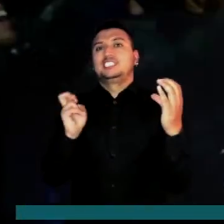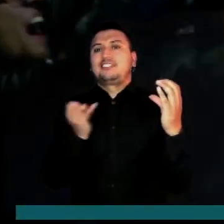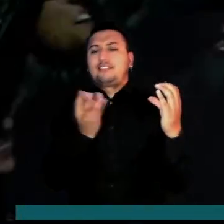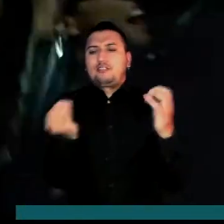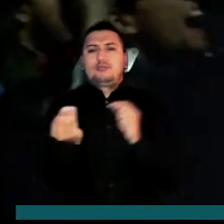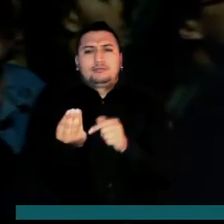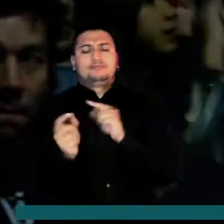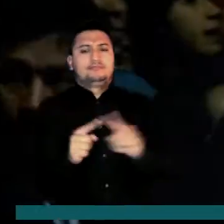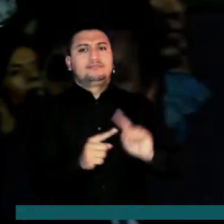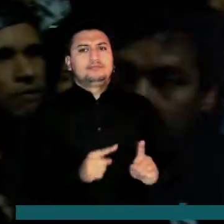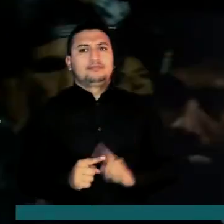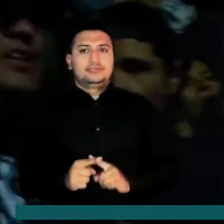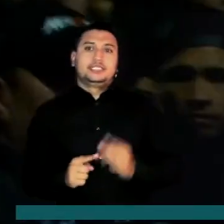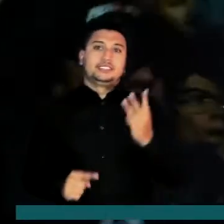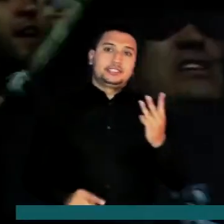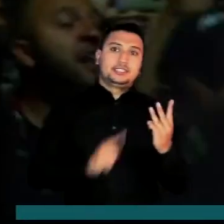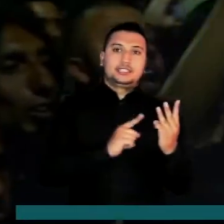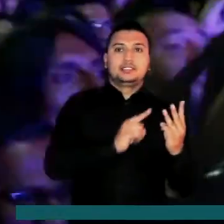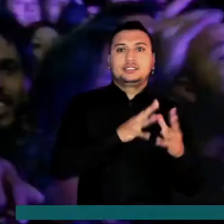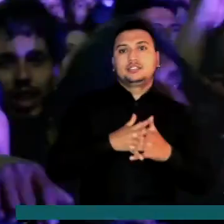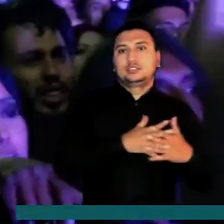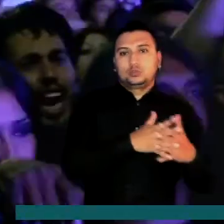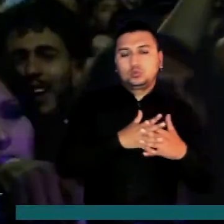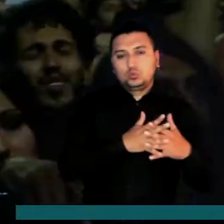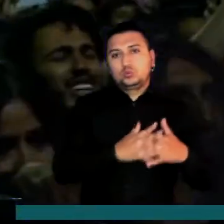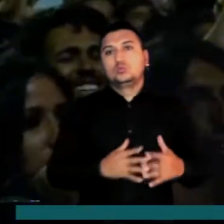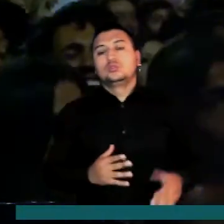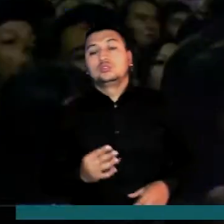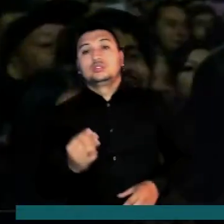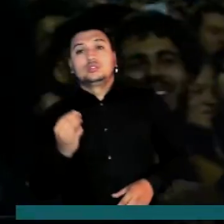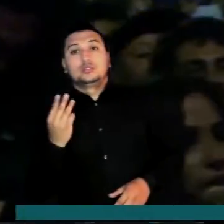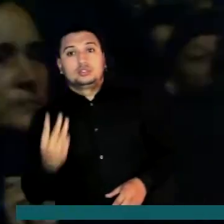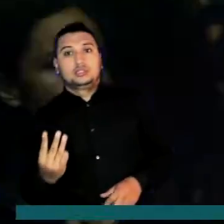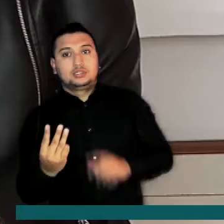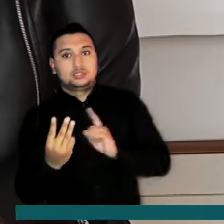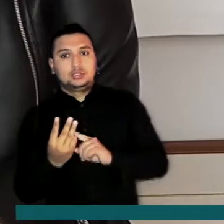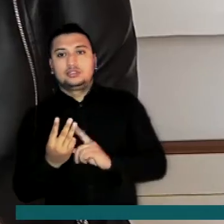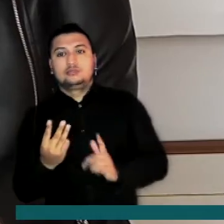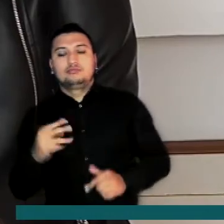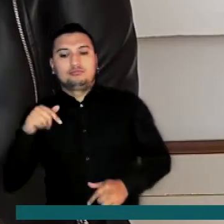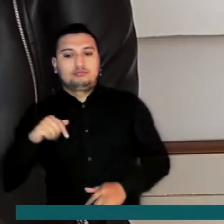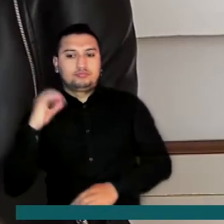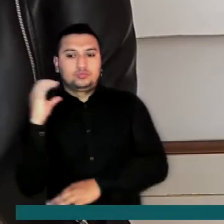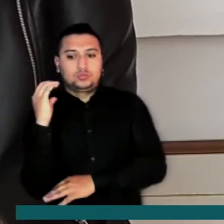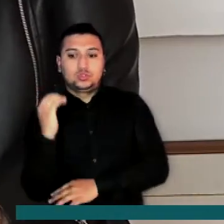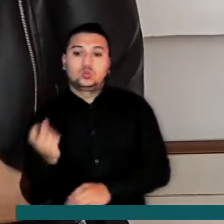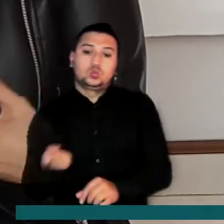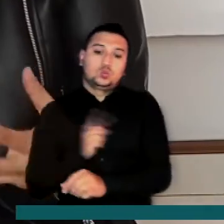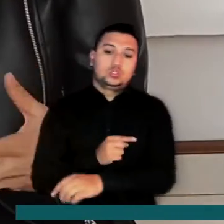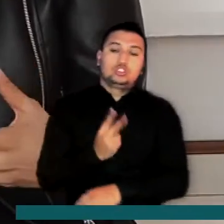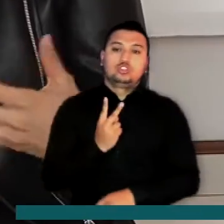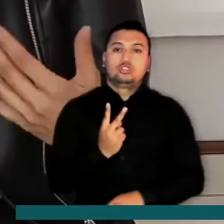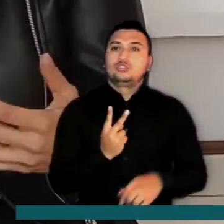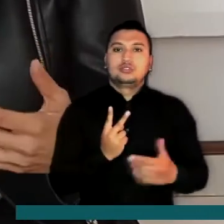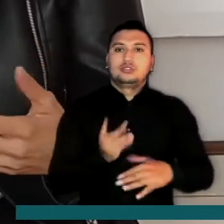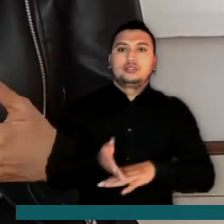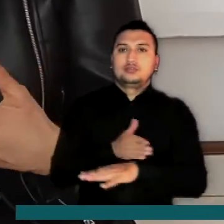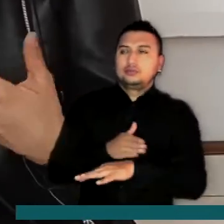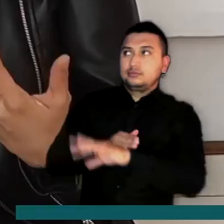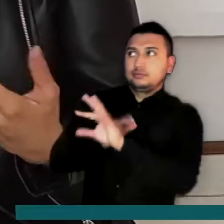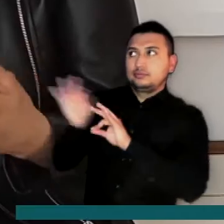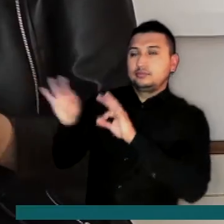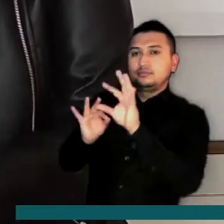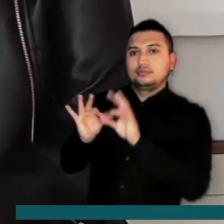Unidos, 2-3 bandas nacionales invitadas y 2 bandas elegidas por convocatoria de artistas nuevos, de